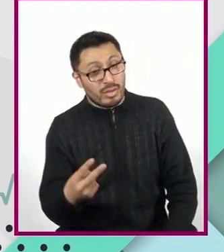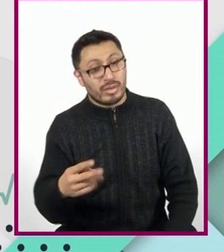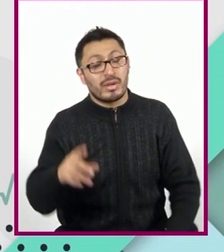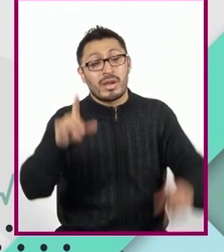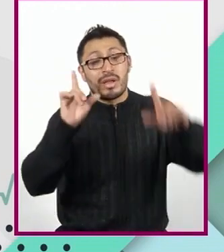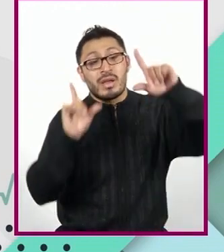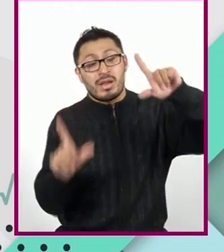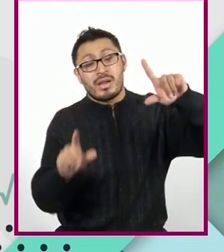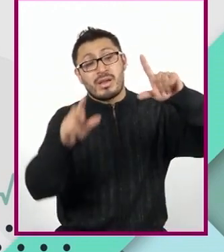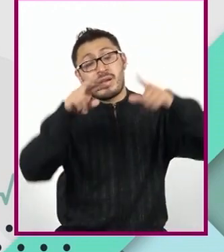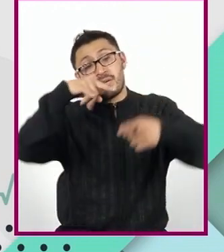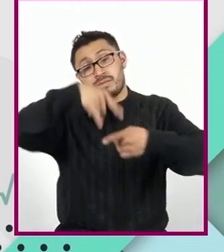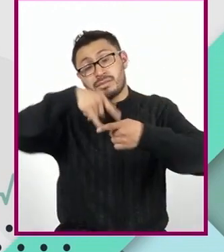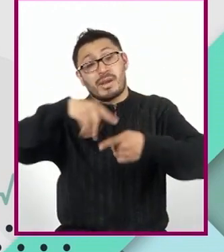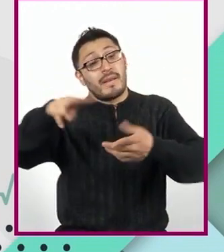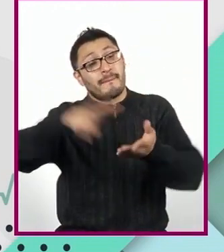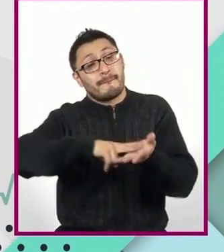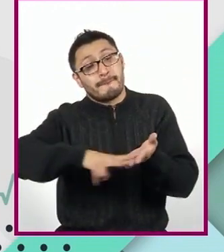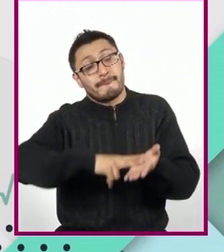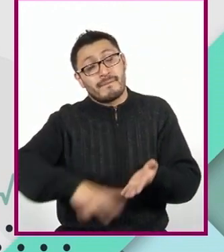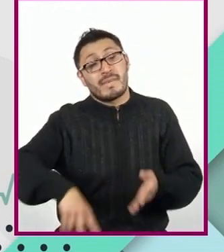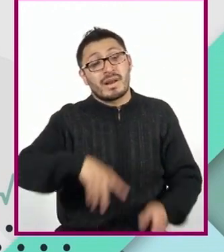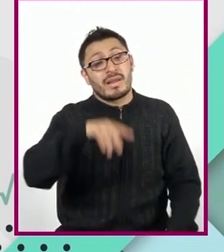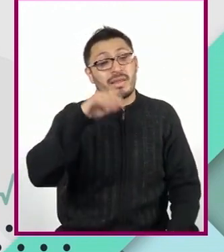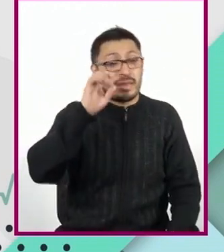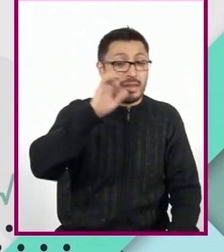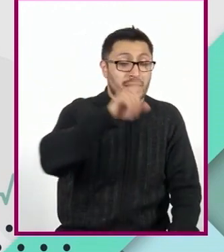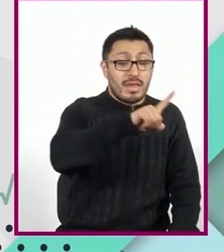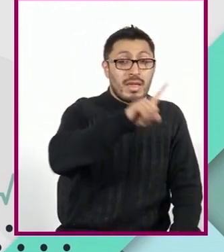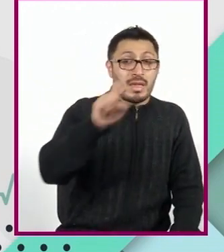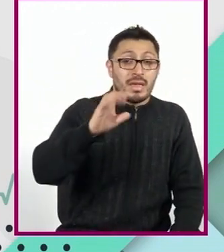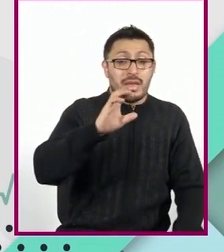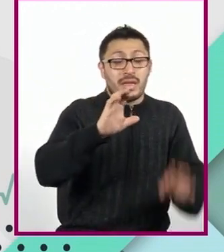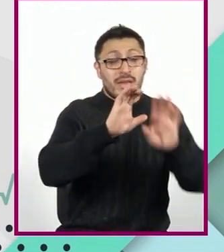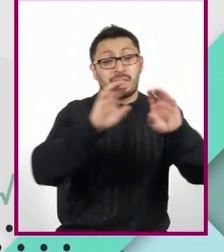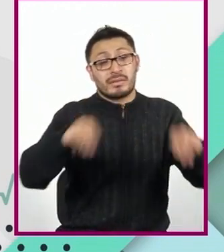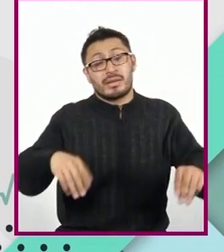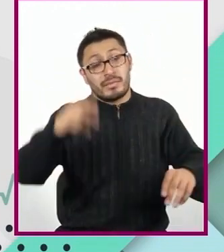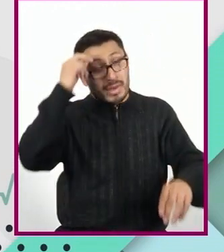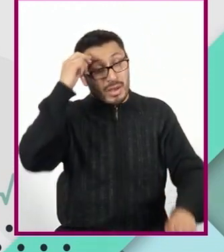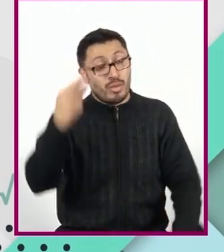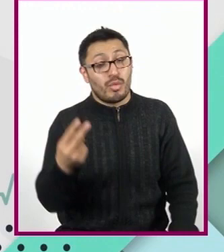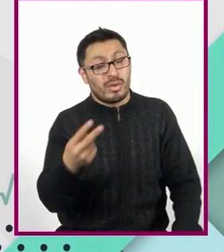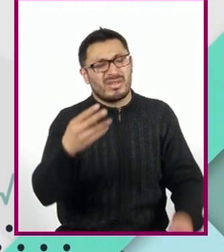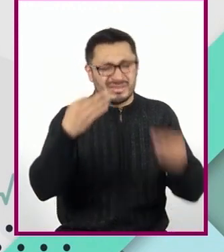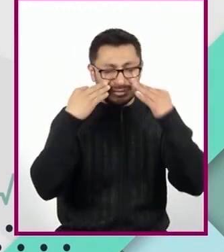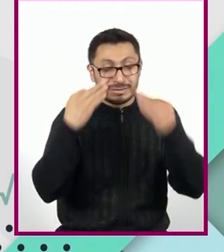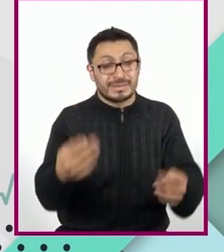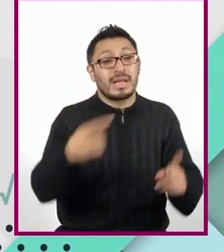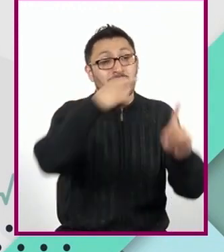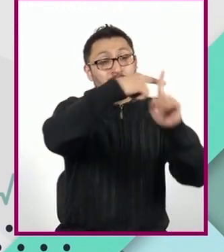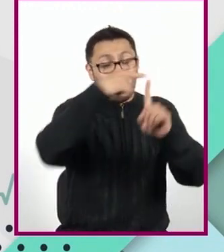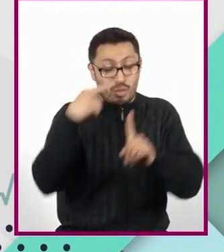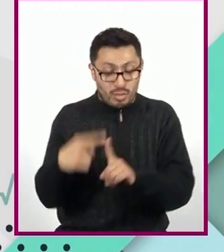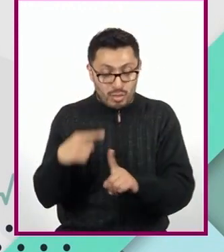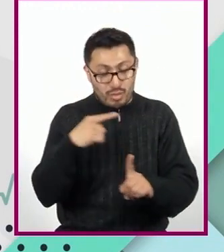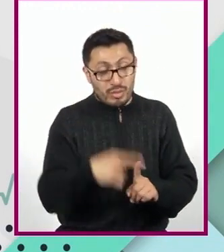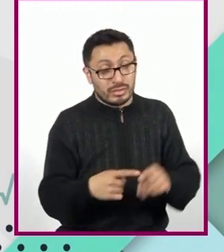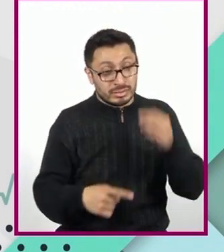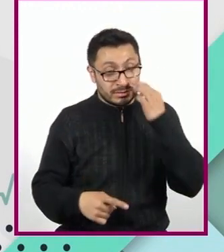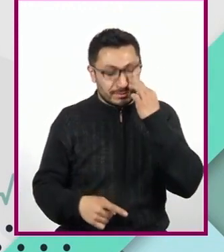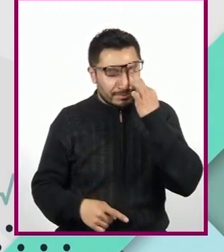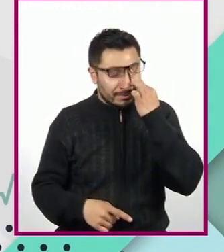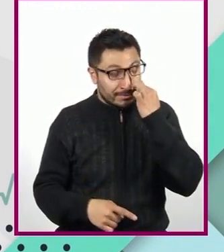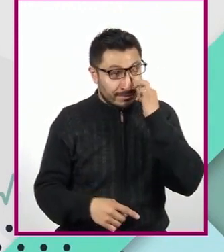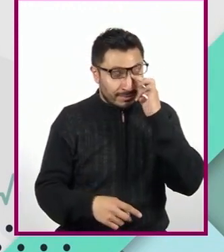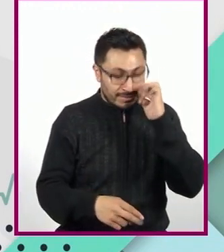C, tiene un área de 100 centímetros cuadrados. Como podemos darnos cuenta, si sumamos el área del cuadrado